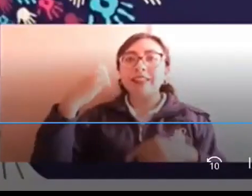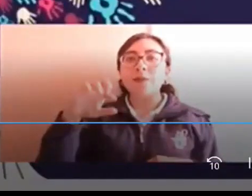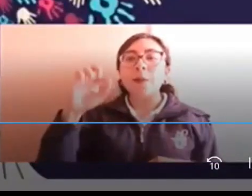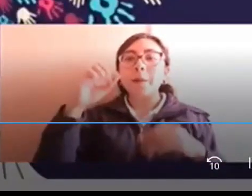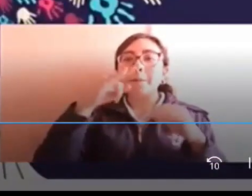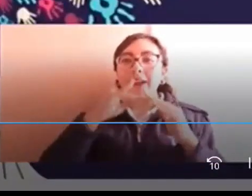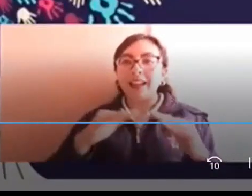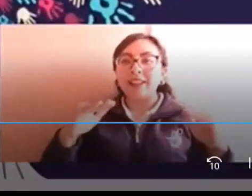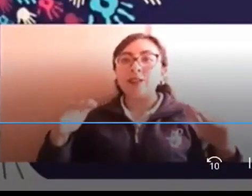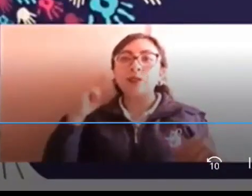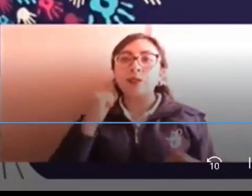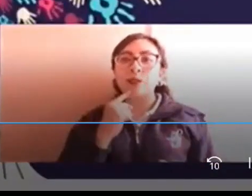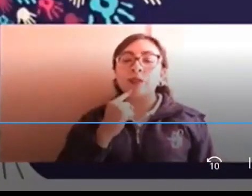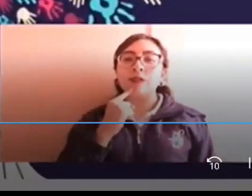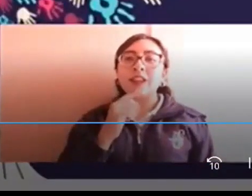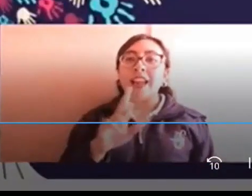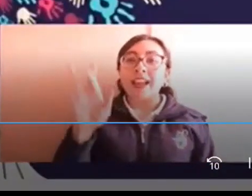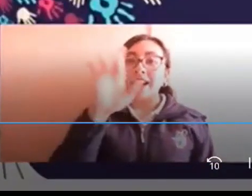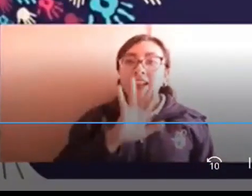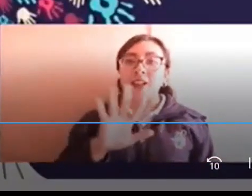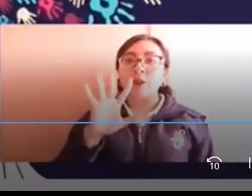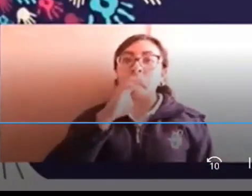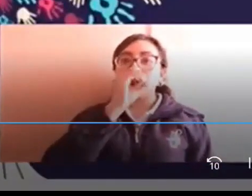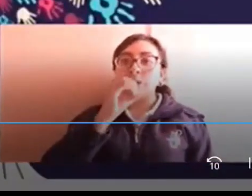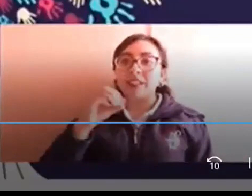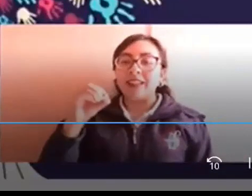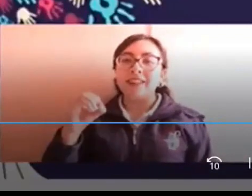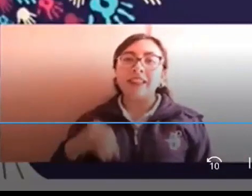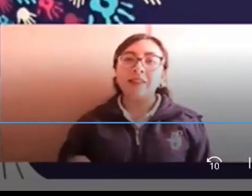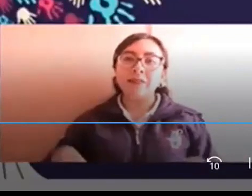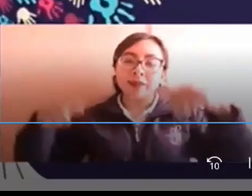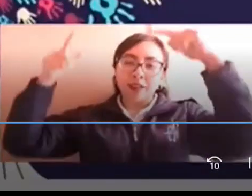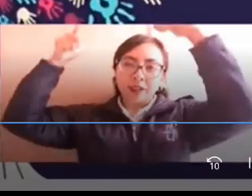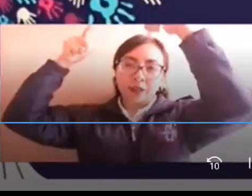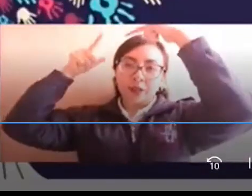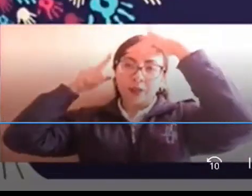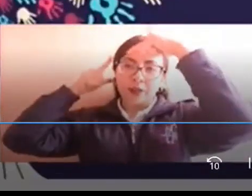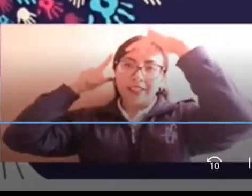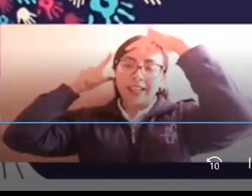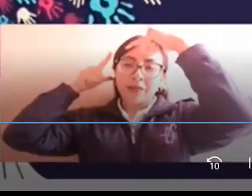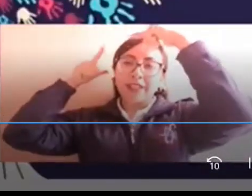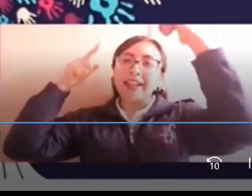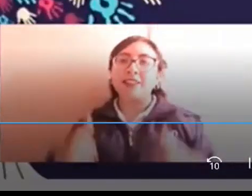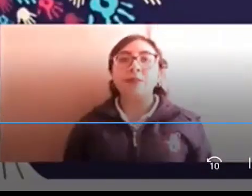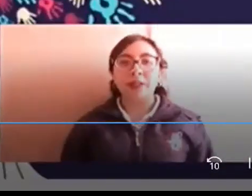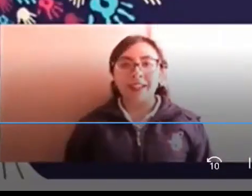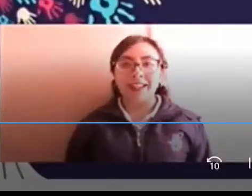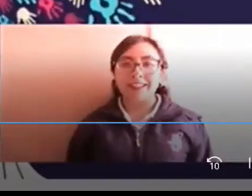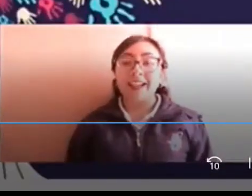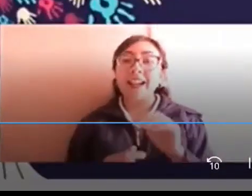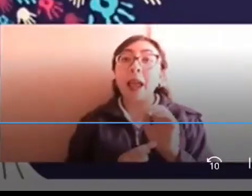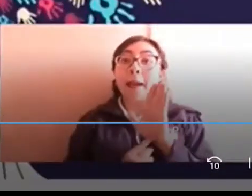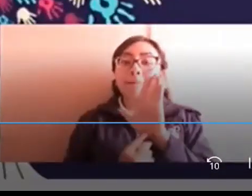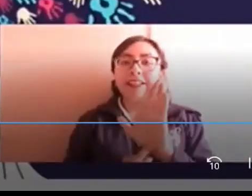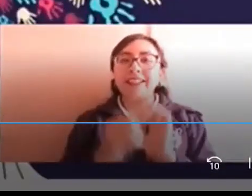Centro Educativo para Niños Sordos, Región de Occidente, Doctora Honoris